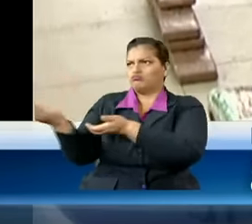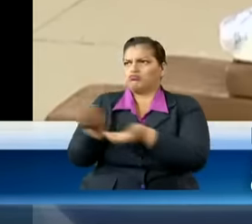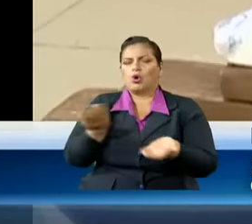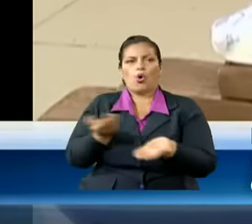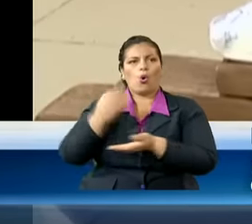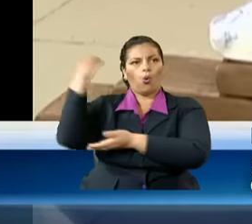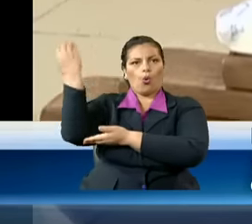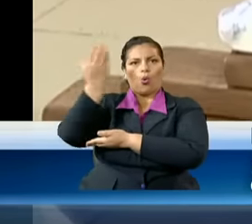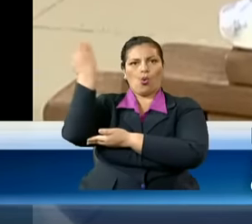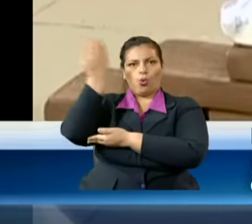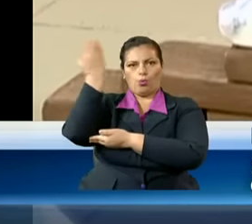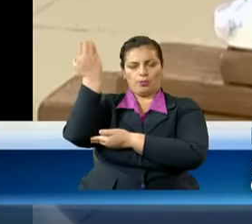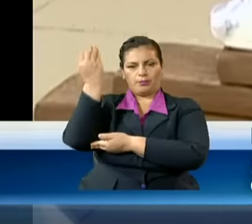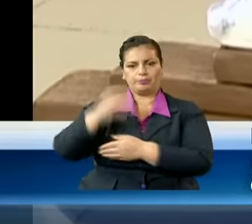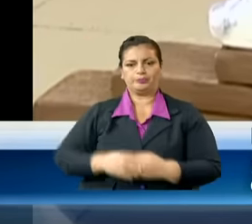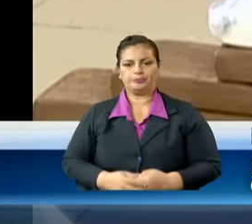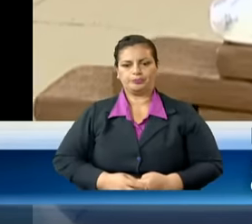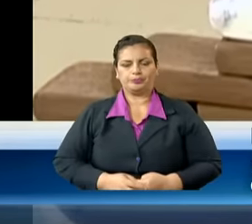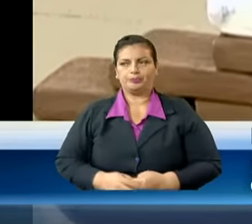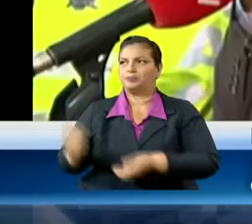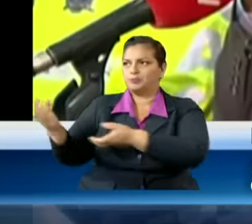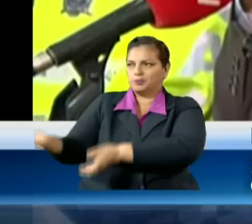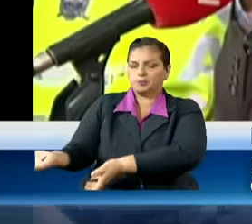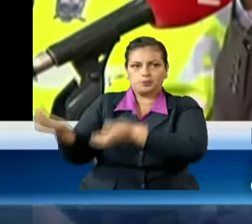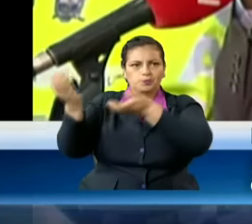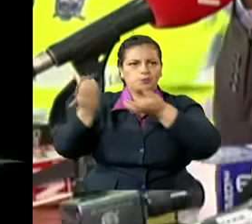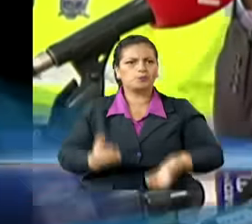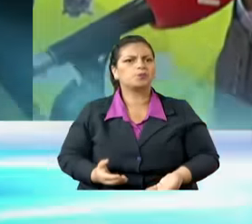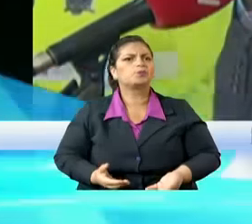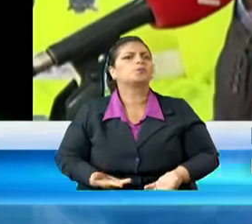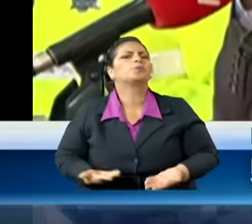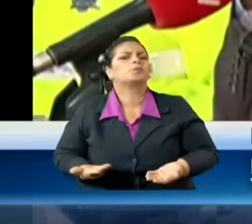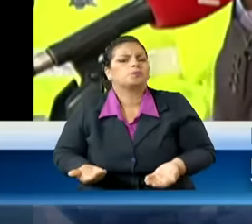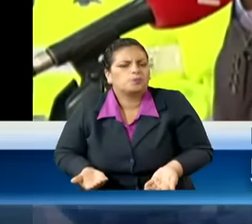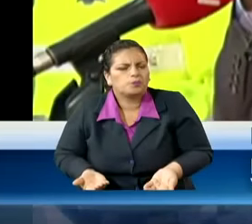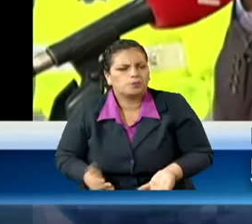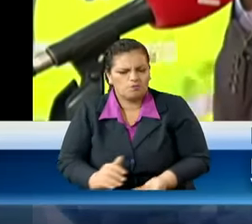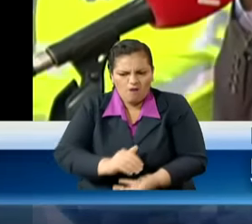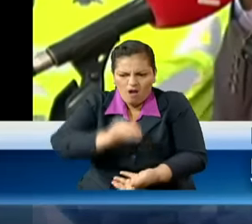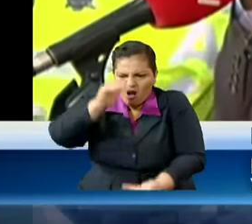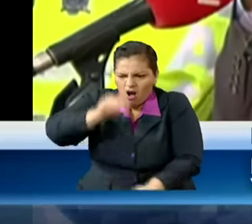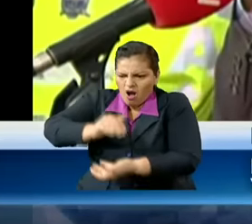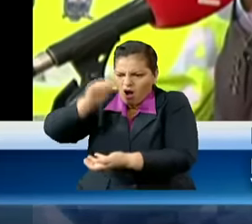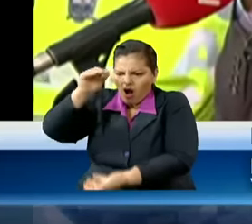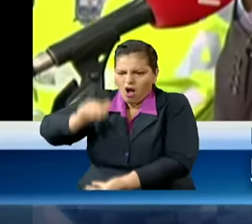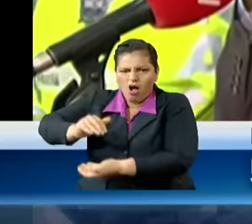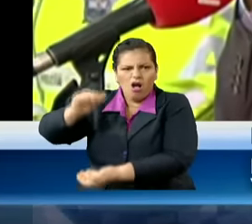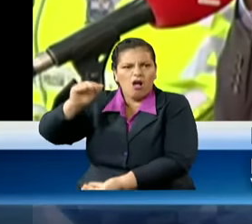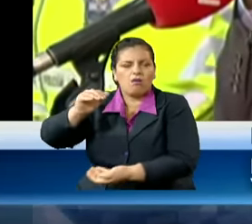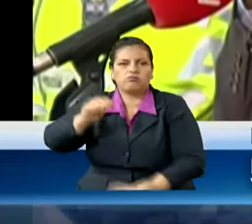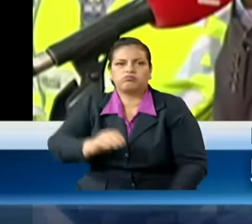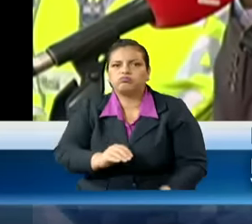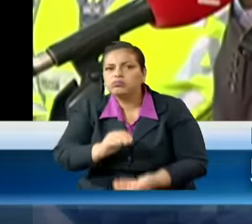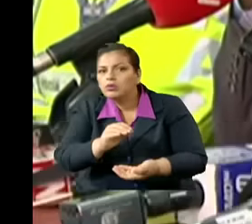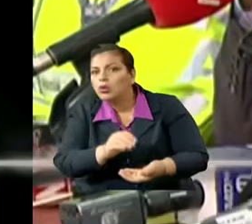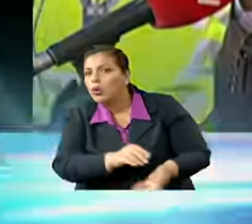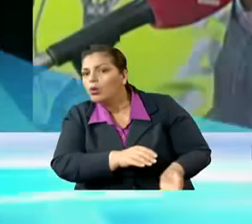droga que provenía de Colombia y que se pretendía por parte de esta organización criminal sacarla desde Daular en